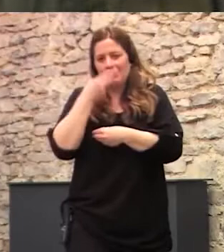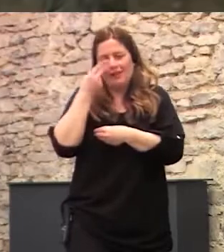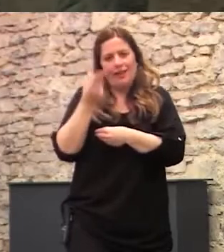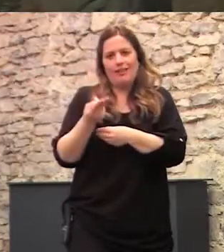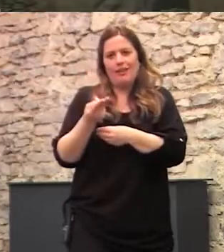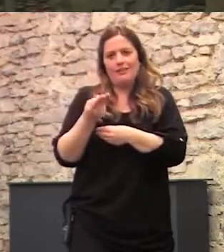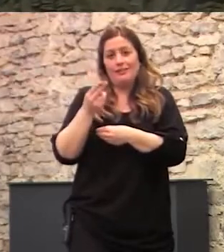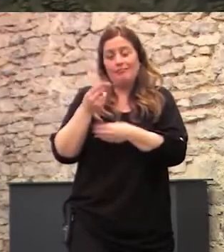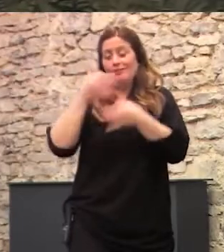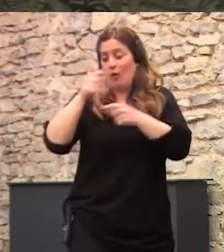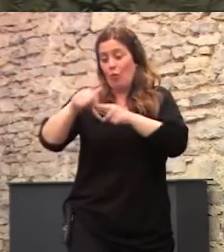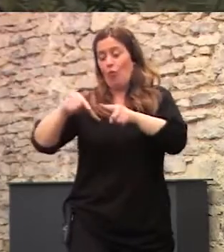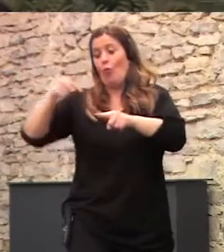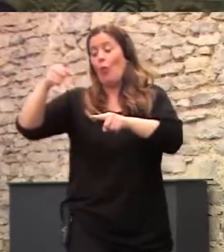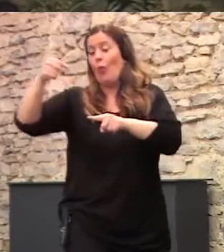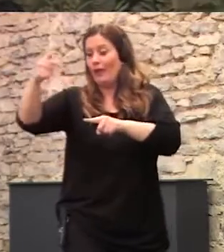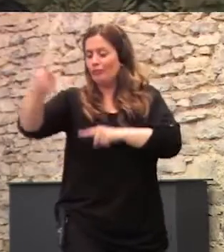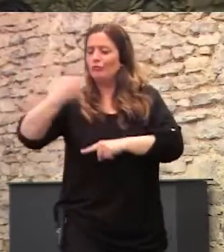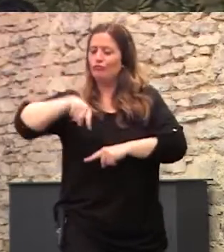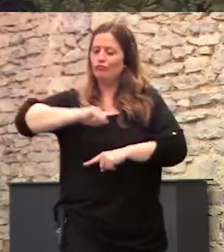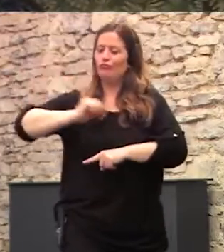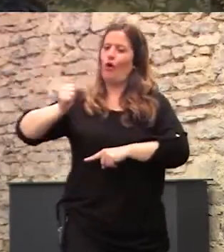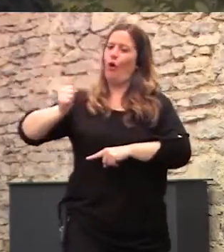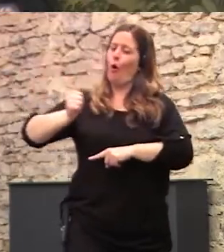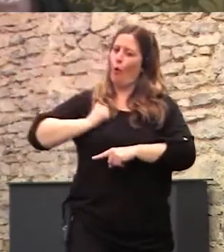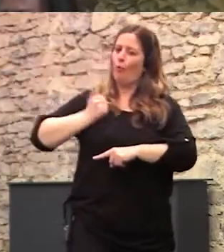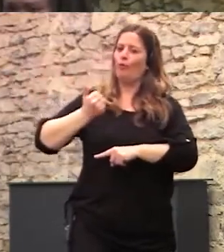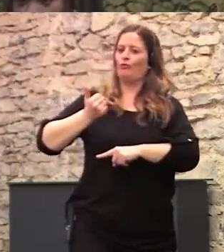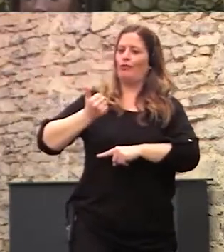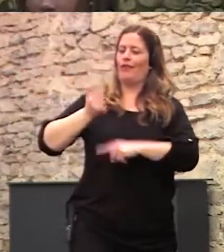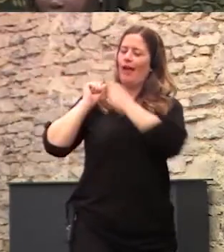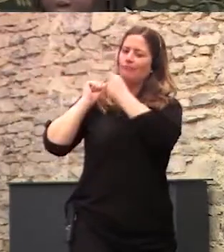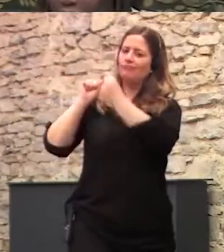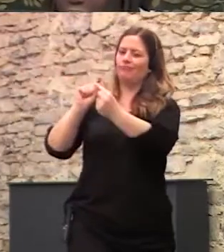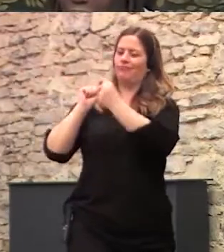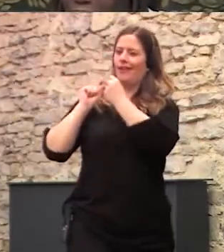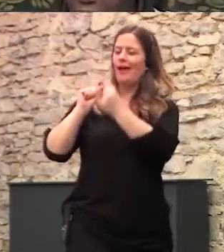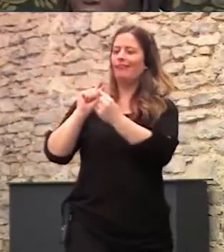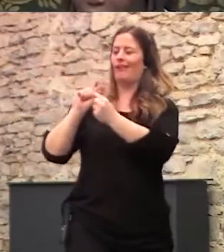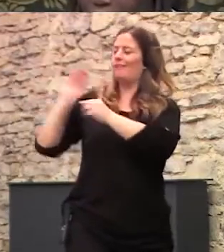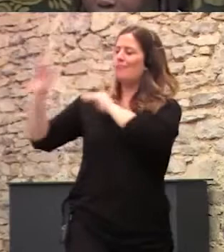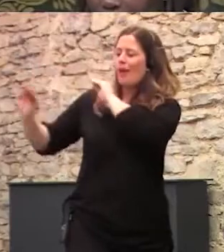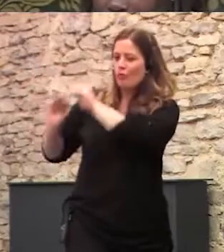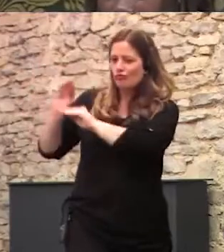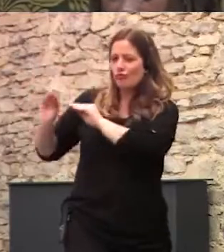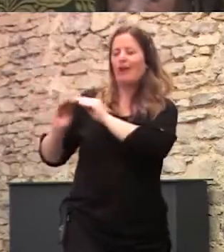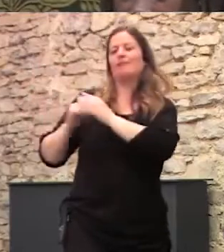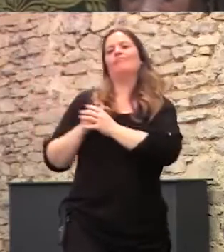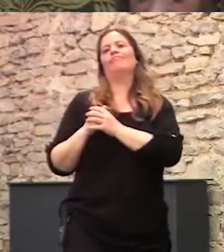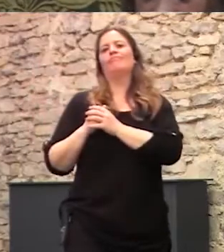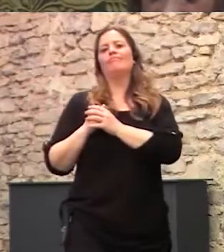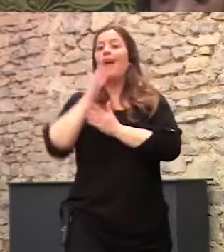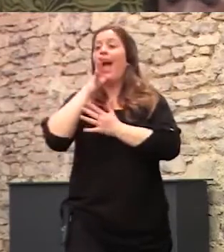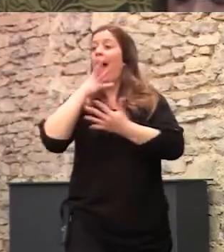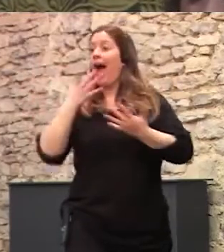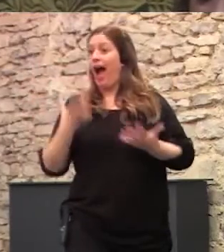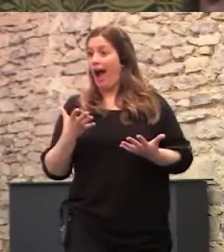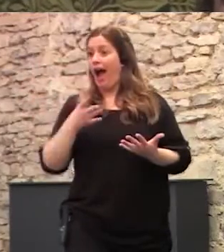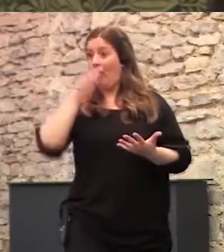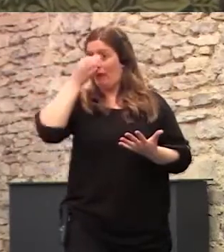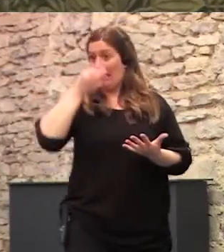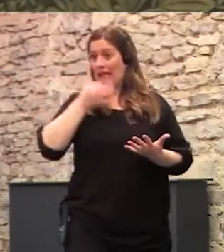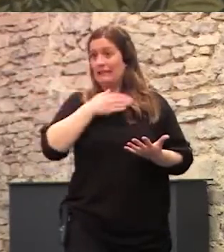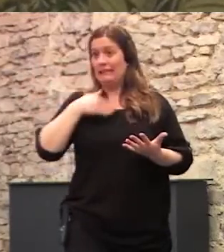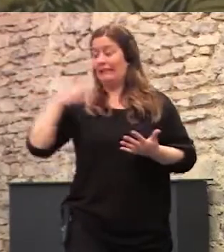luego vamos a tener la oportunidad de debatir, de hacer preguntas. Ahora, si quieres,